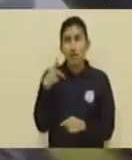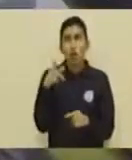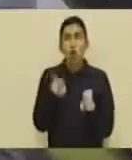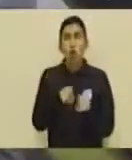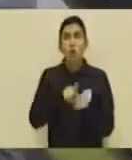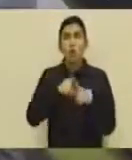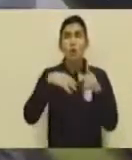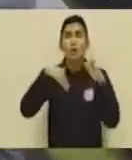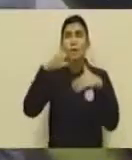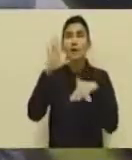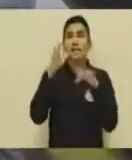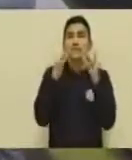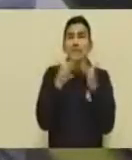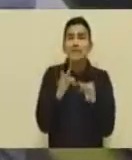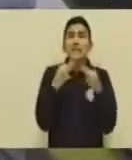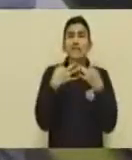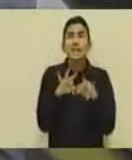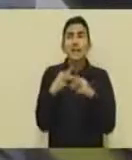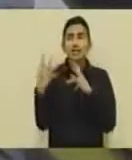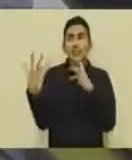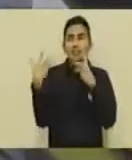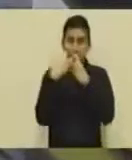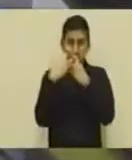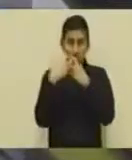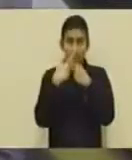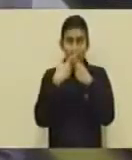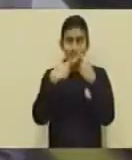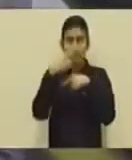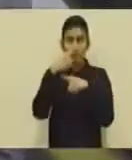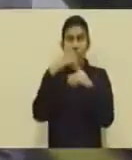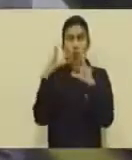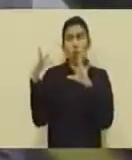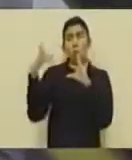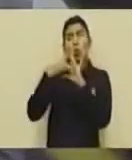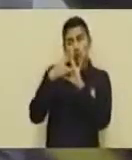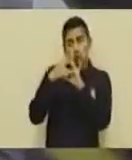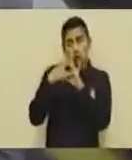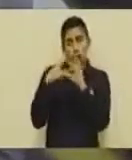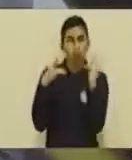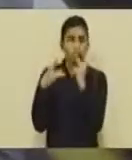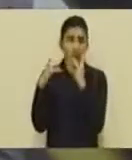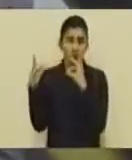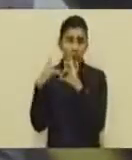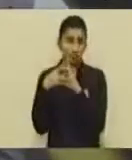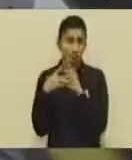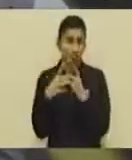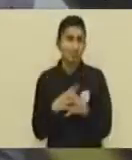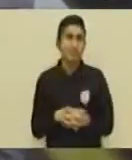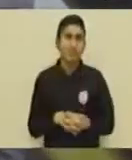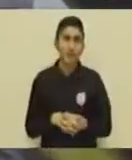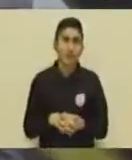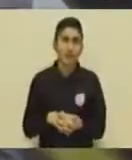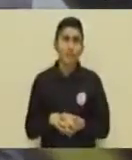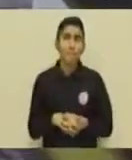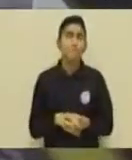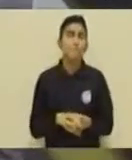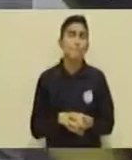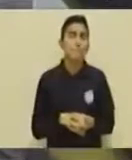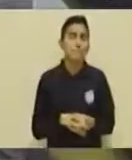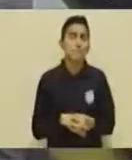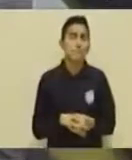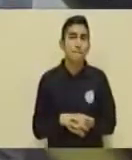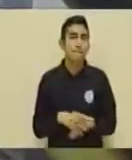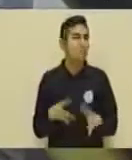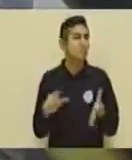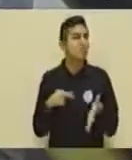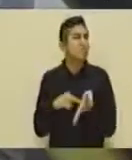que van a tratar de hacer el enlace de unión entre el siguiente elemento a la hora de que se forman los